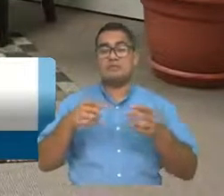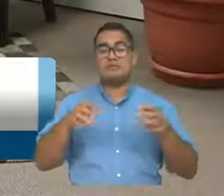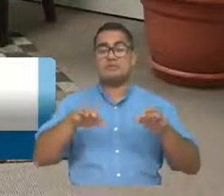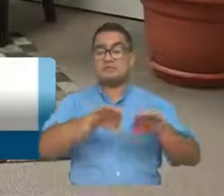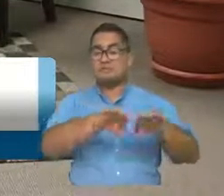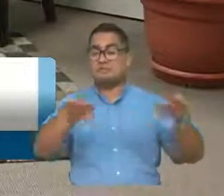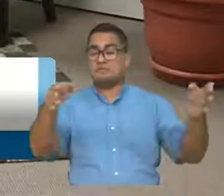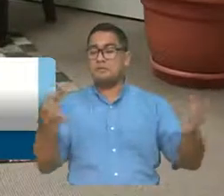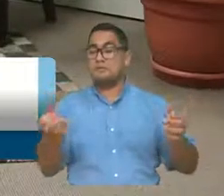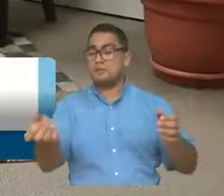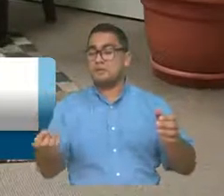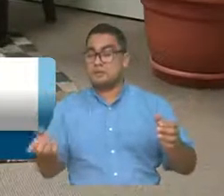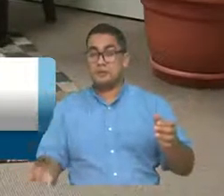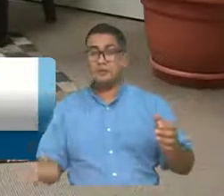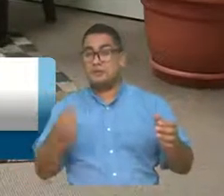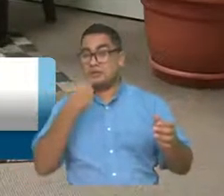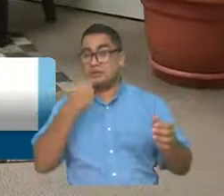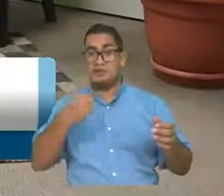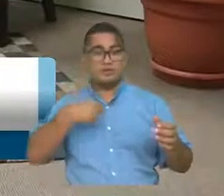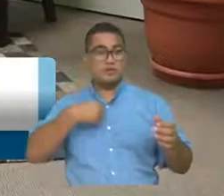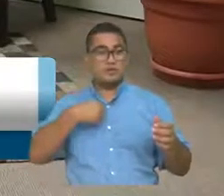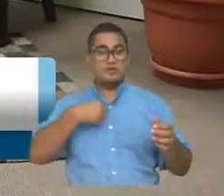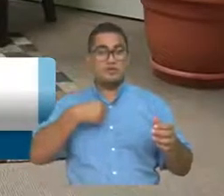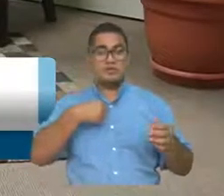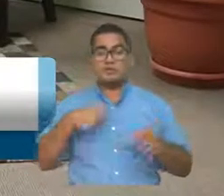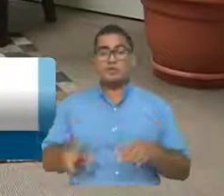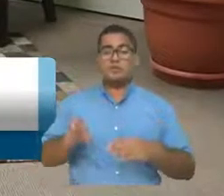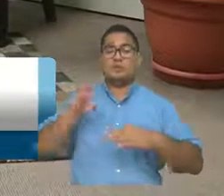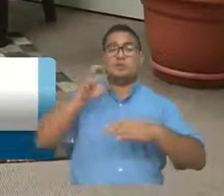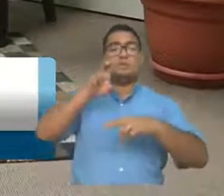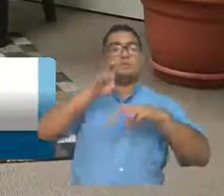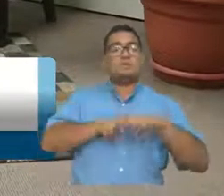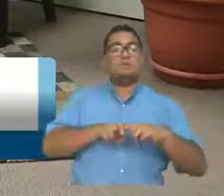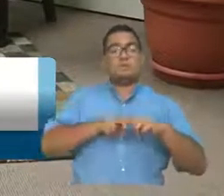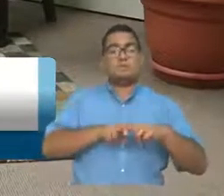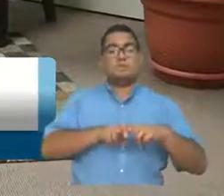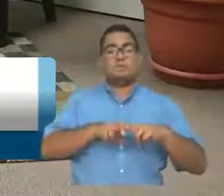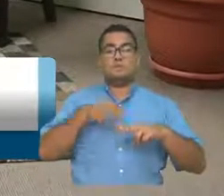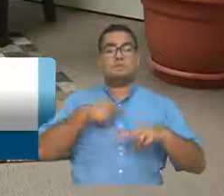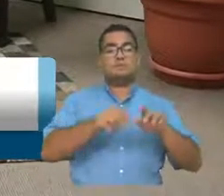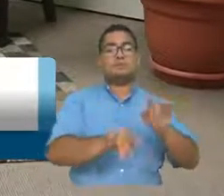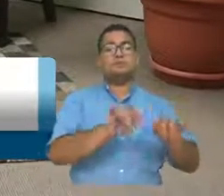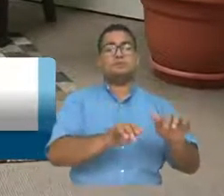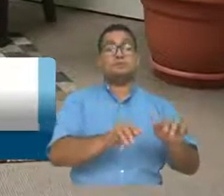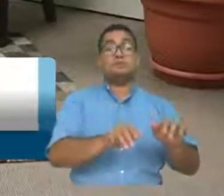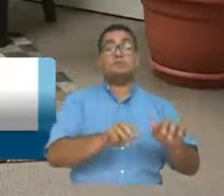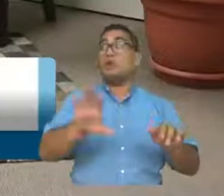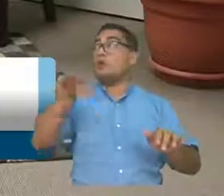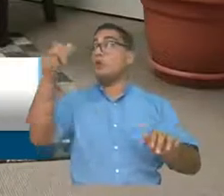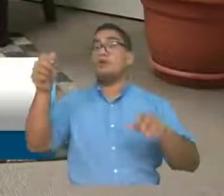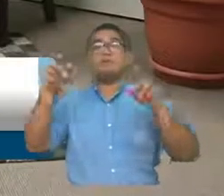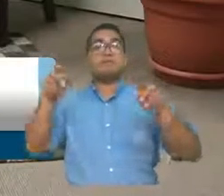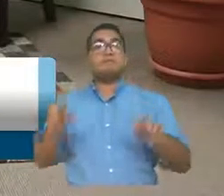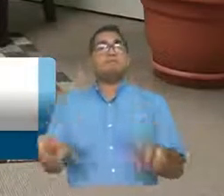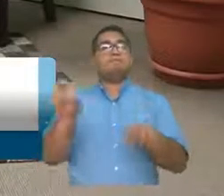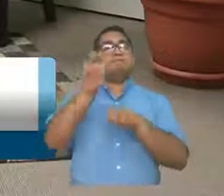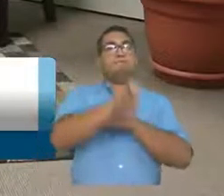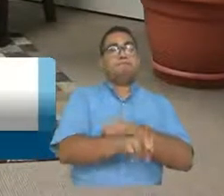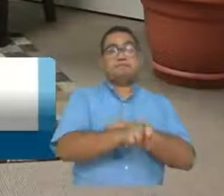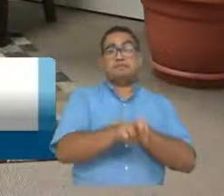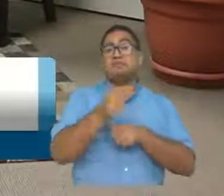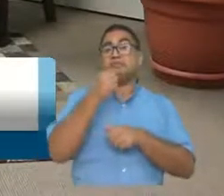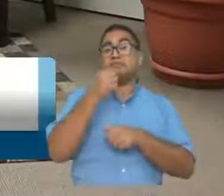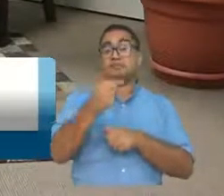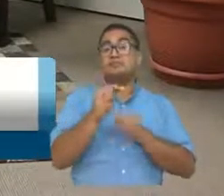puedo contaminar. Esa es la mayor cantidad. O que yo trabaje en una computadora